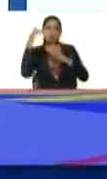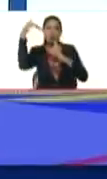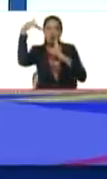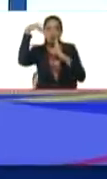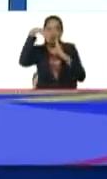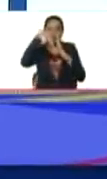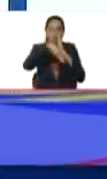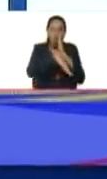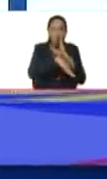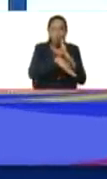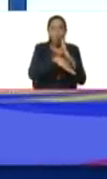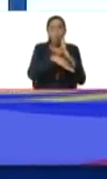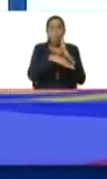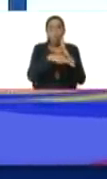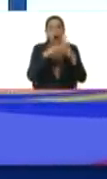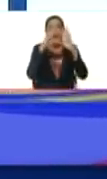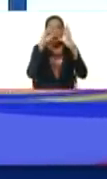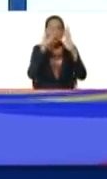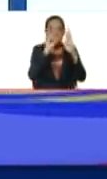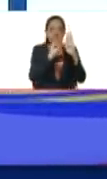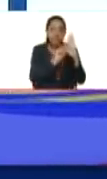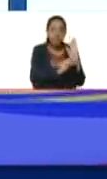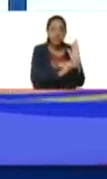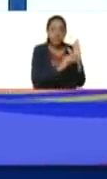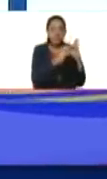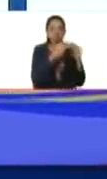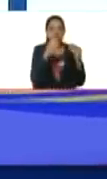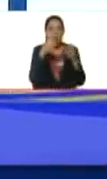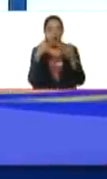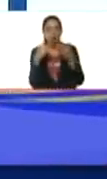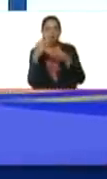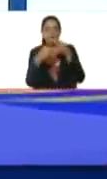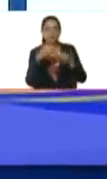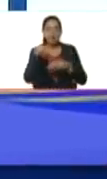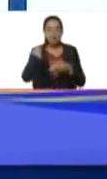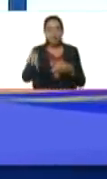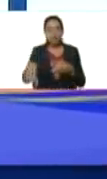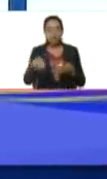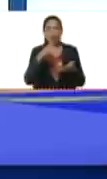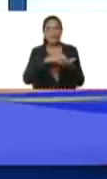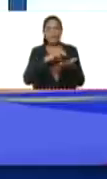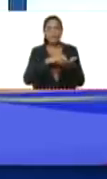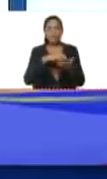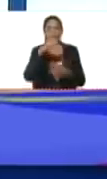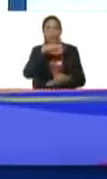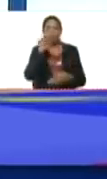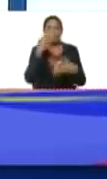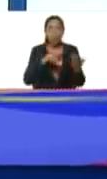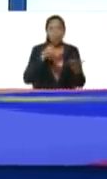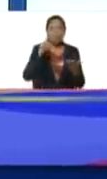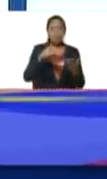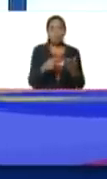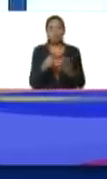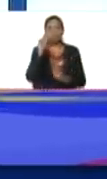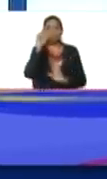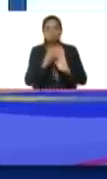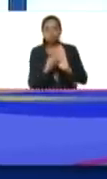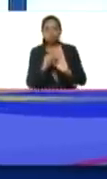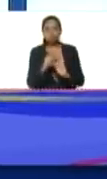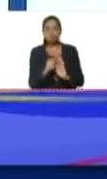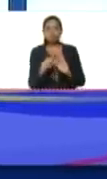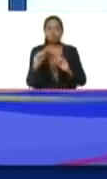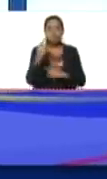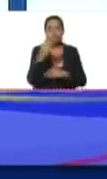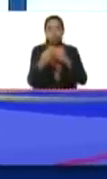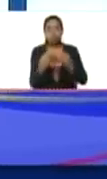disminución significativa, tanto en todos los delitos que se mide, como en los homicidios. Eso es muestra, presidente, de la prioridad